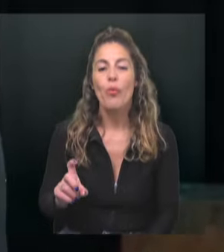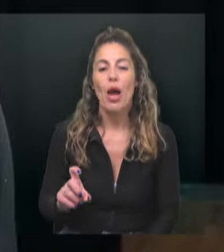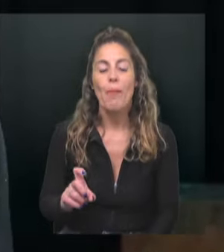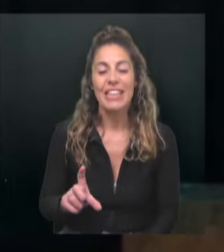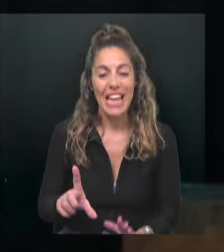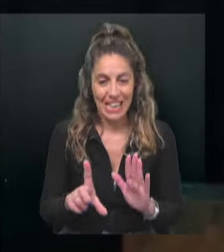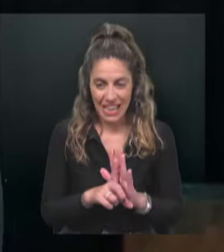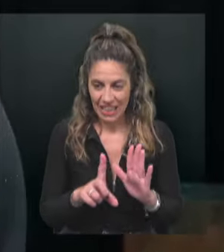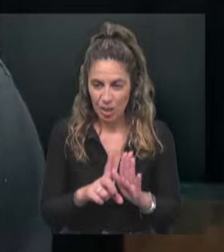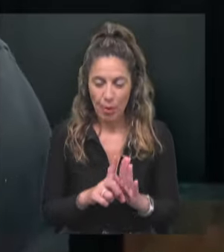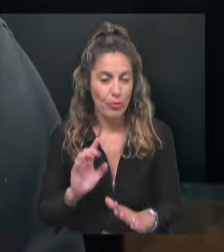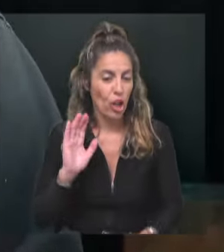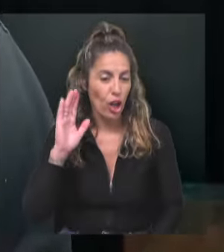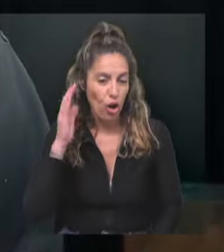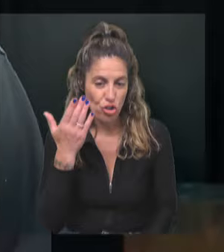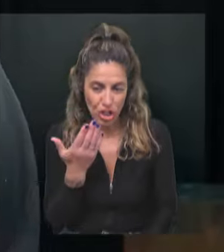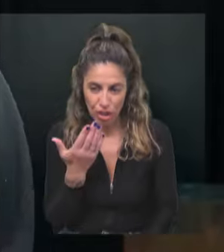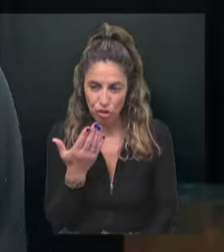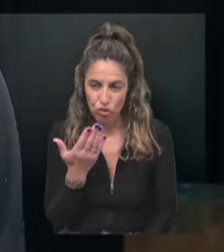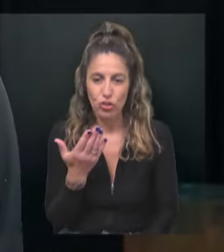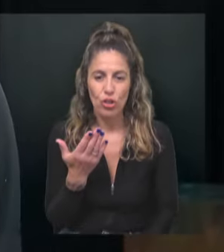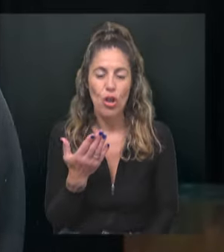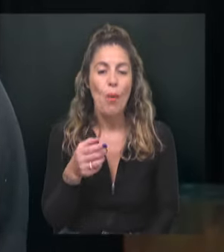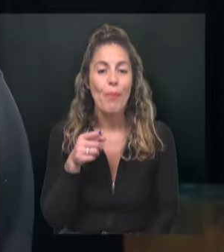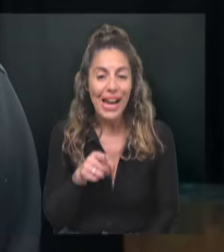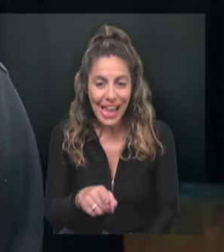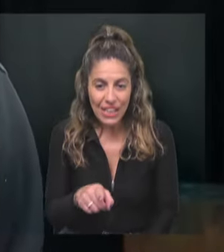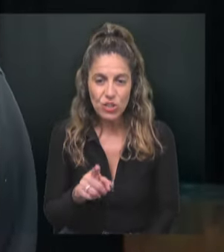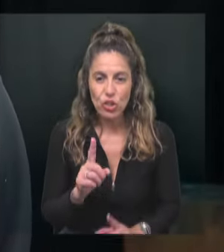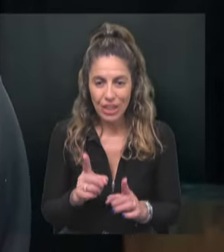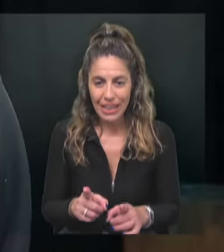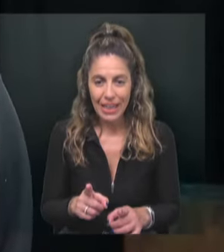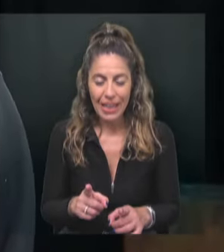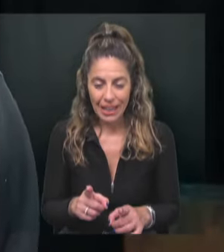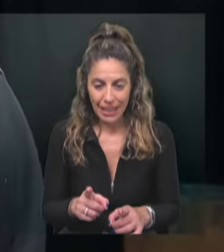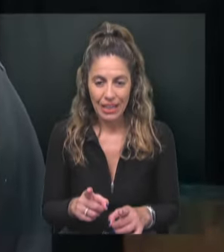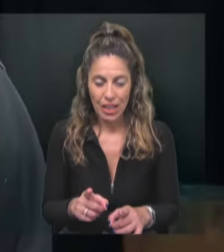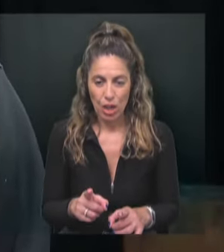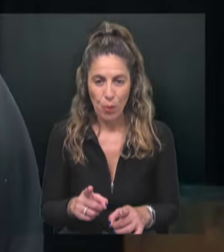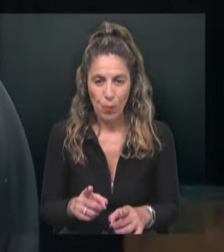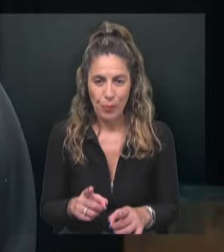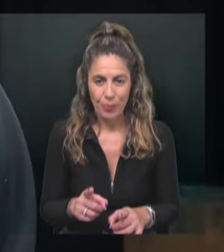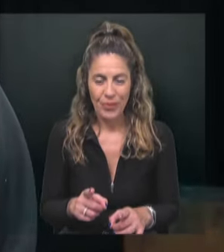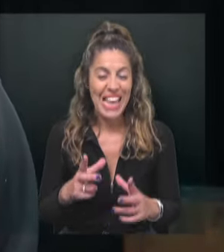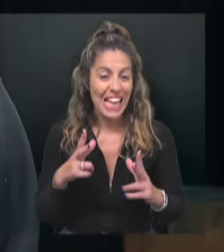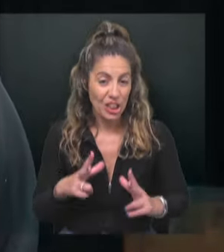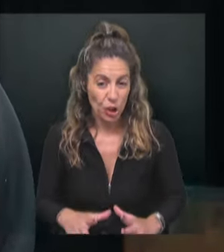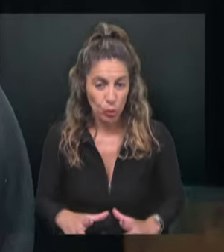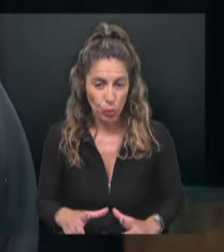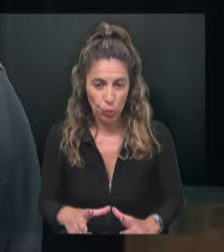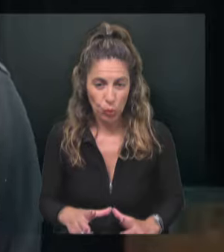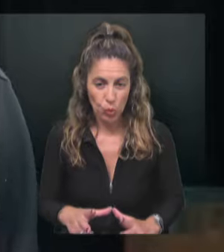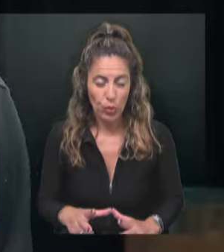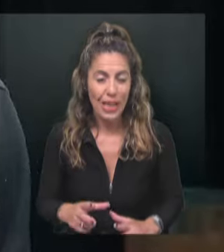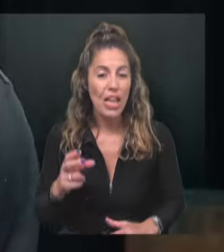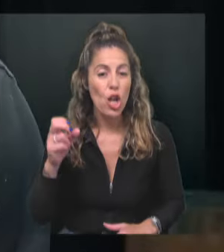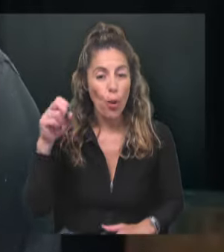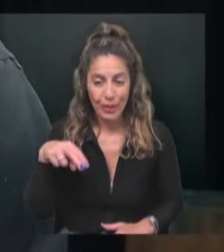losos y reconocerlos para eso es que fue la la actitud y la y El